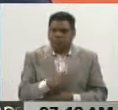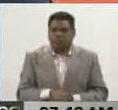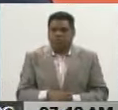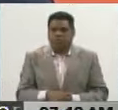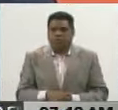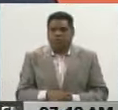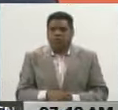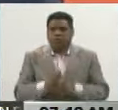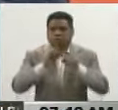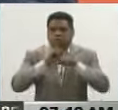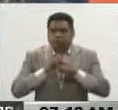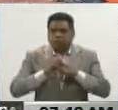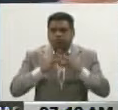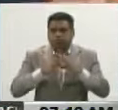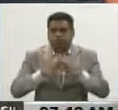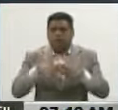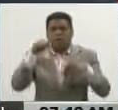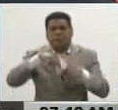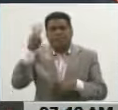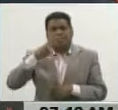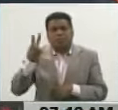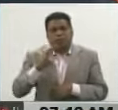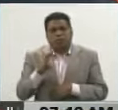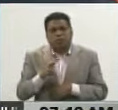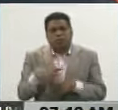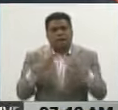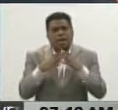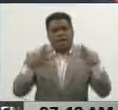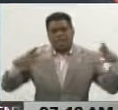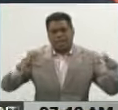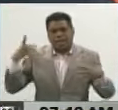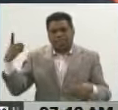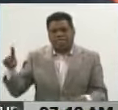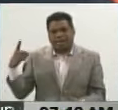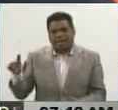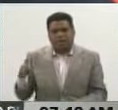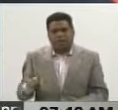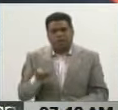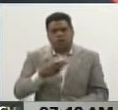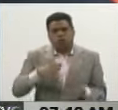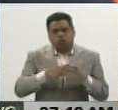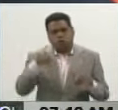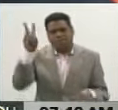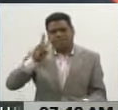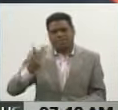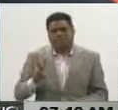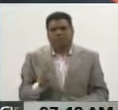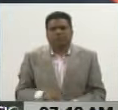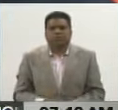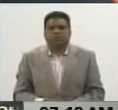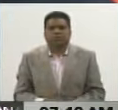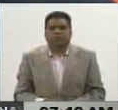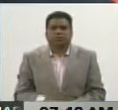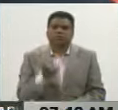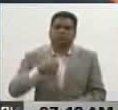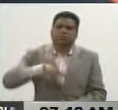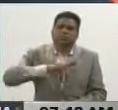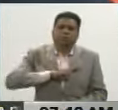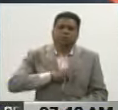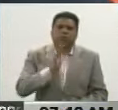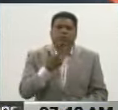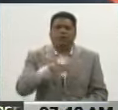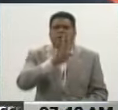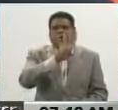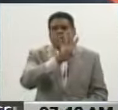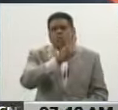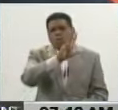lo que hacemos en Venezuela es ampliar los derechos que tenemos los venezolanos y las venezolanas, ¿no? Nosotros tenemos casi